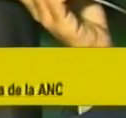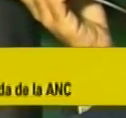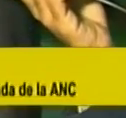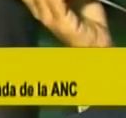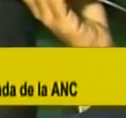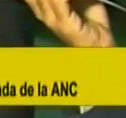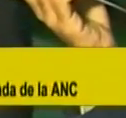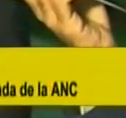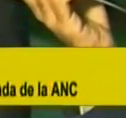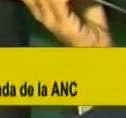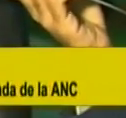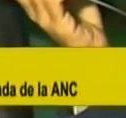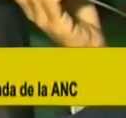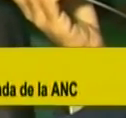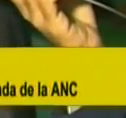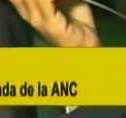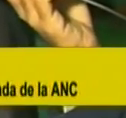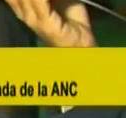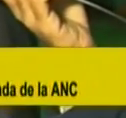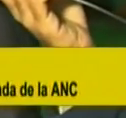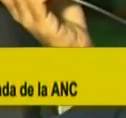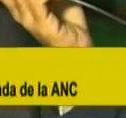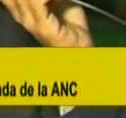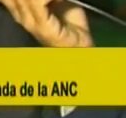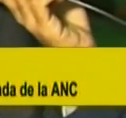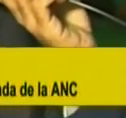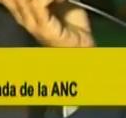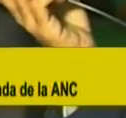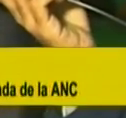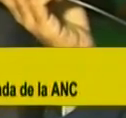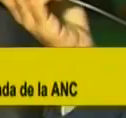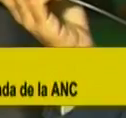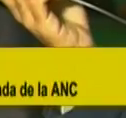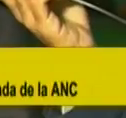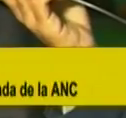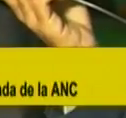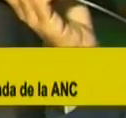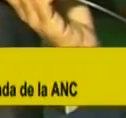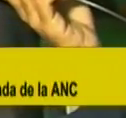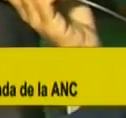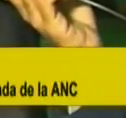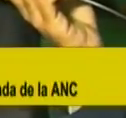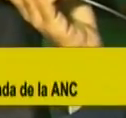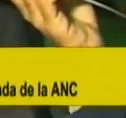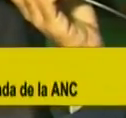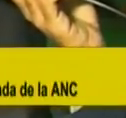superar los mecanismos que han sido absolutamente vulnerados y que han generado una